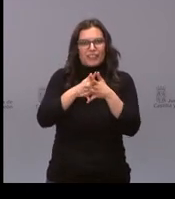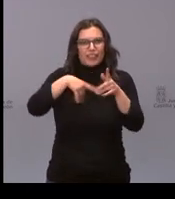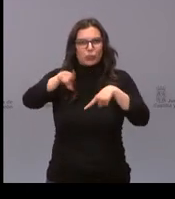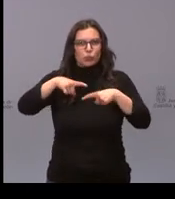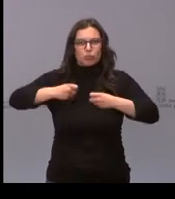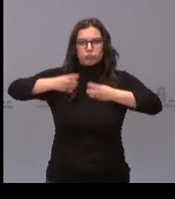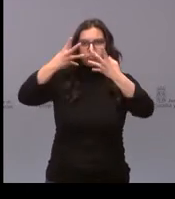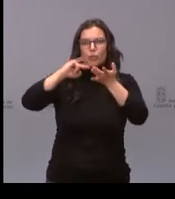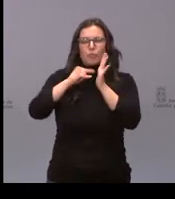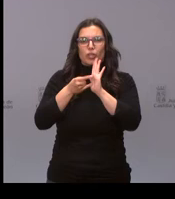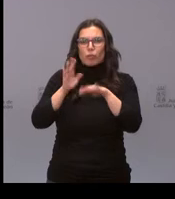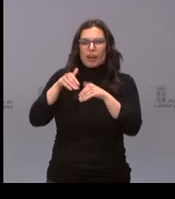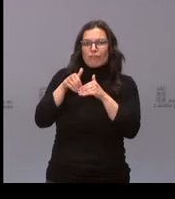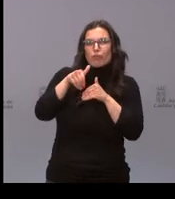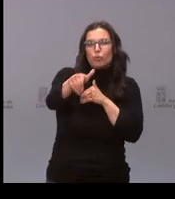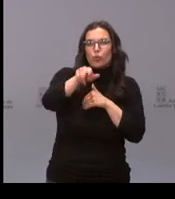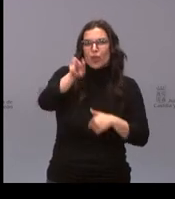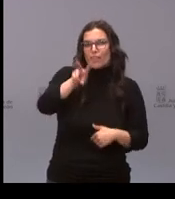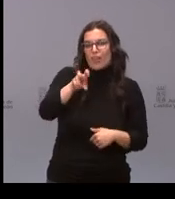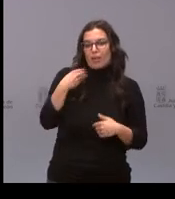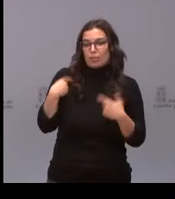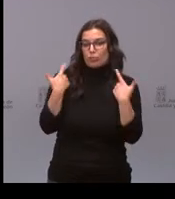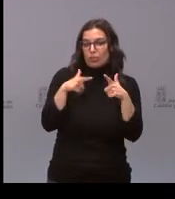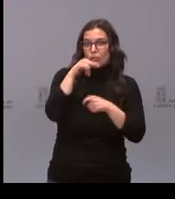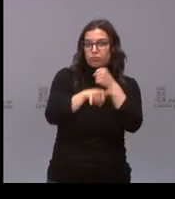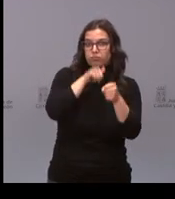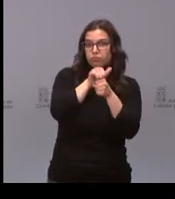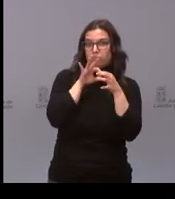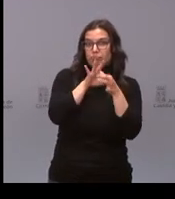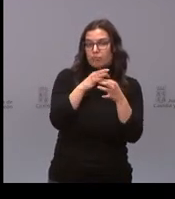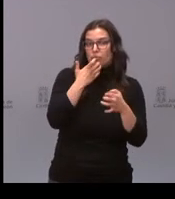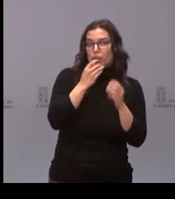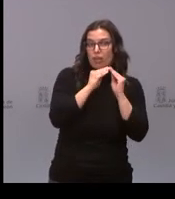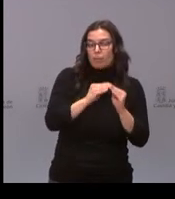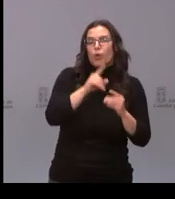y proyectos de futuro desde el sector aeronáutico, pero también